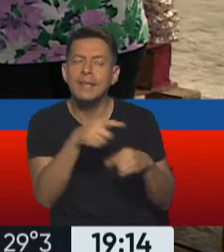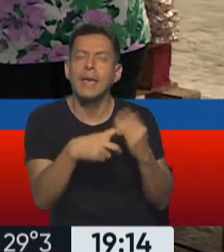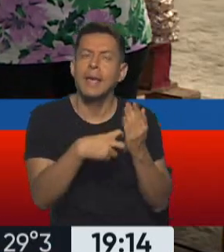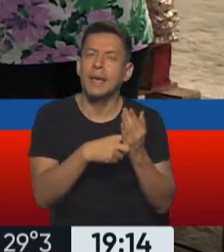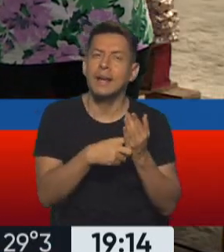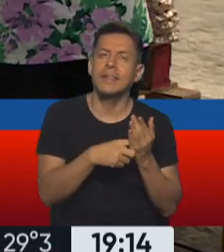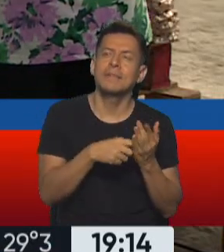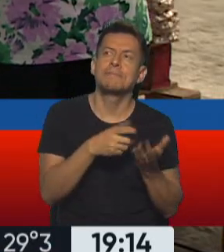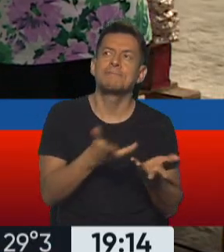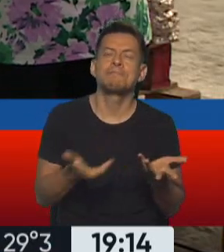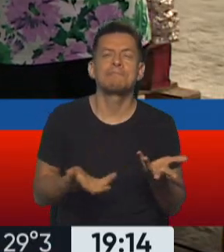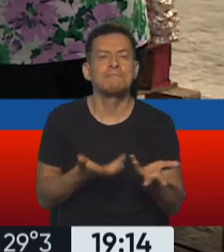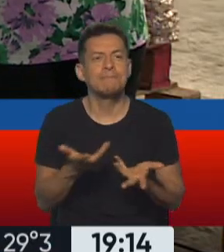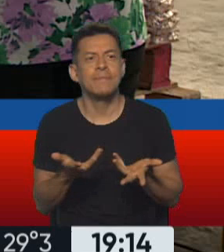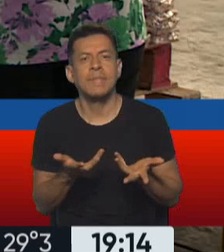que tiene